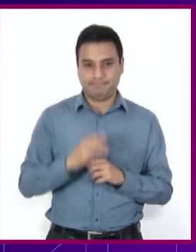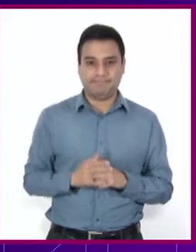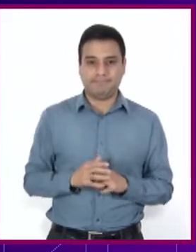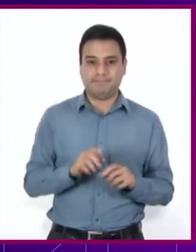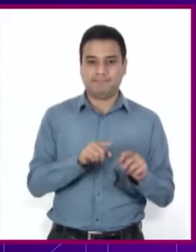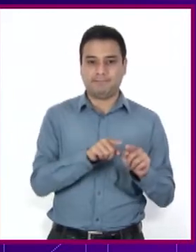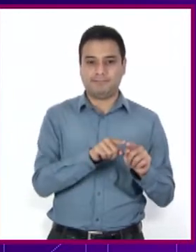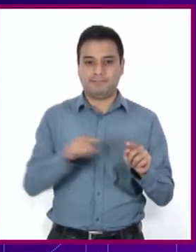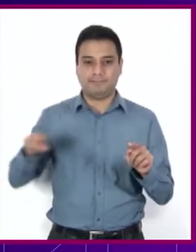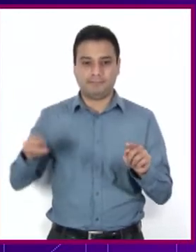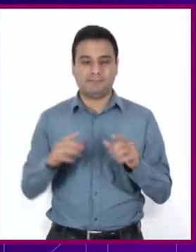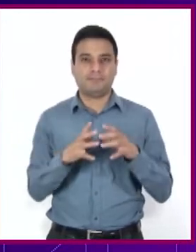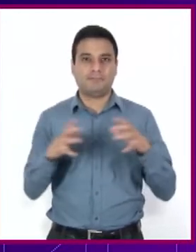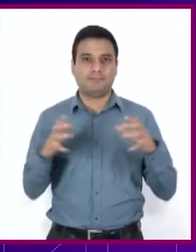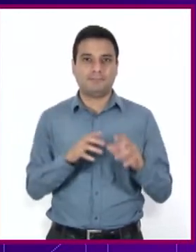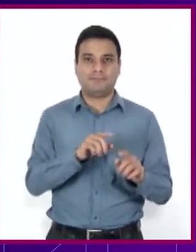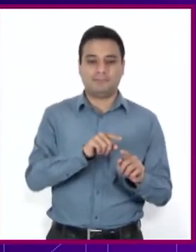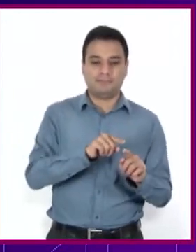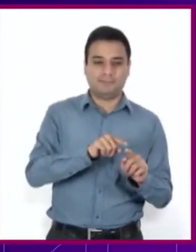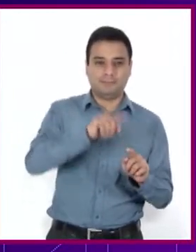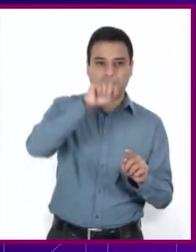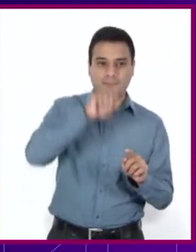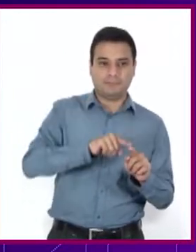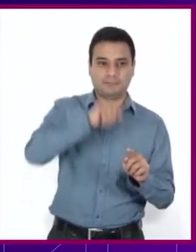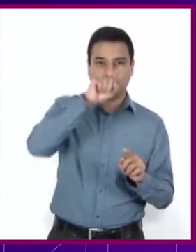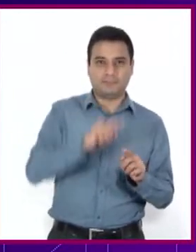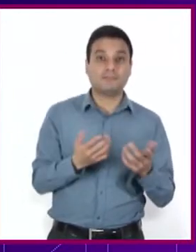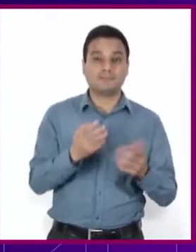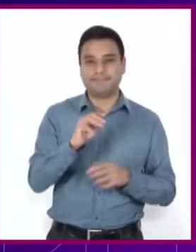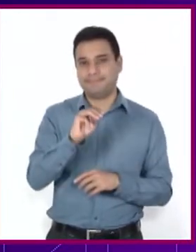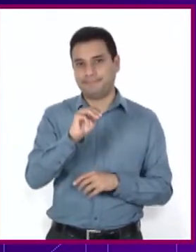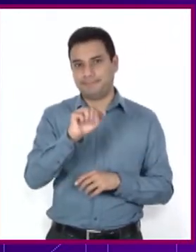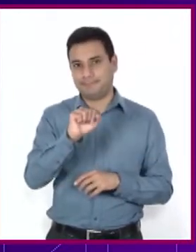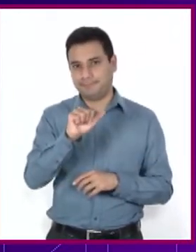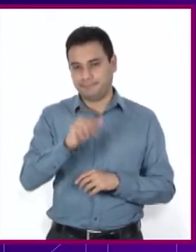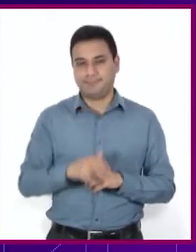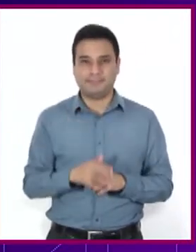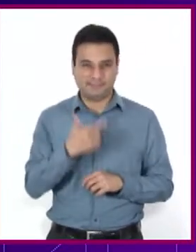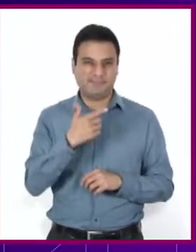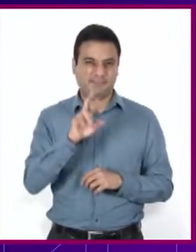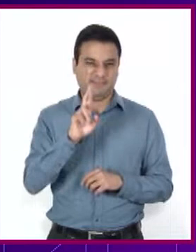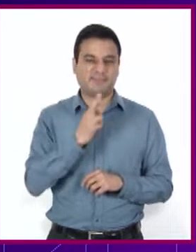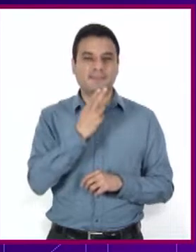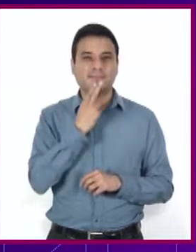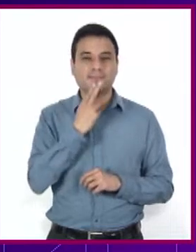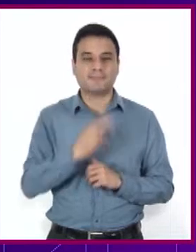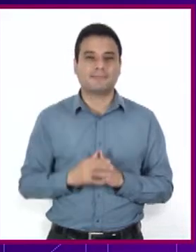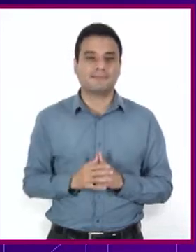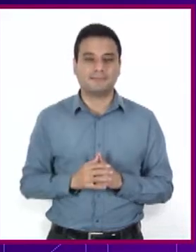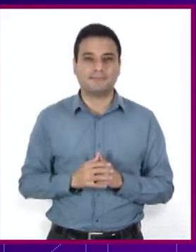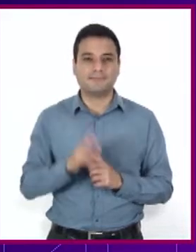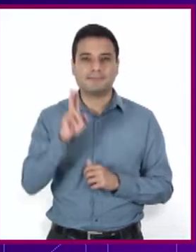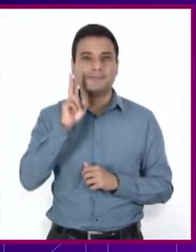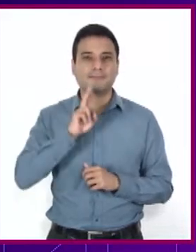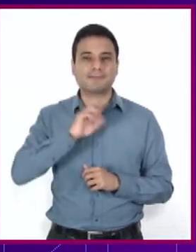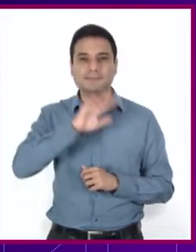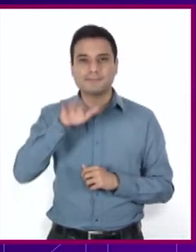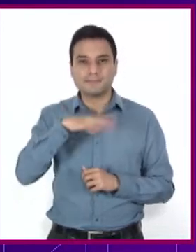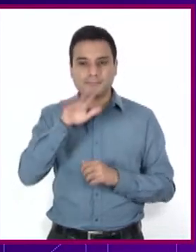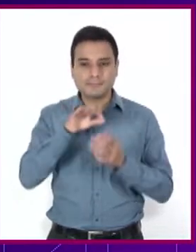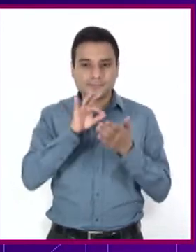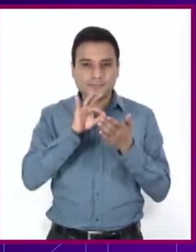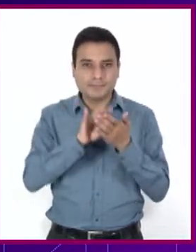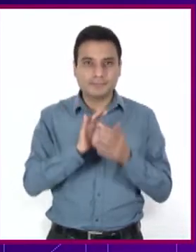centímetros cúbicos y en el eje vertical se representa la masa en gramos. Entonces, ubiquemos los puntos